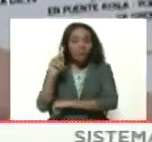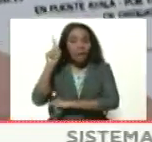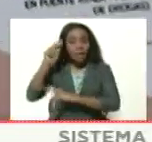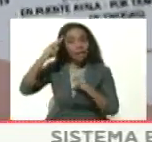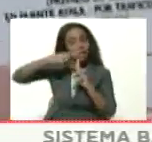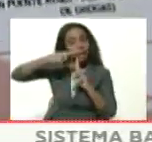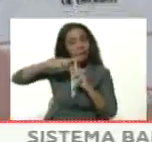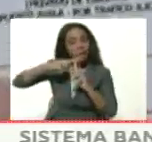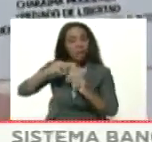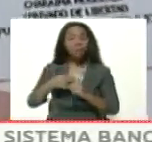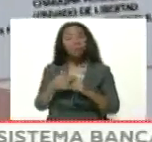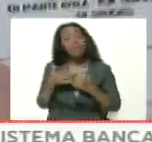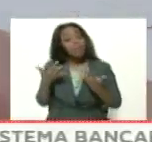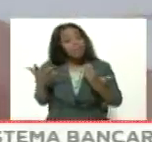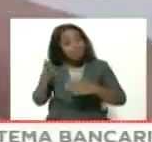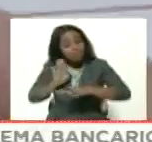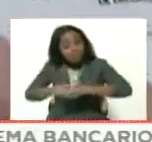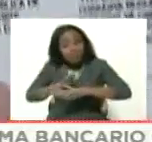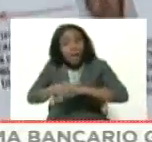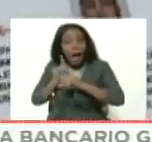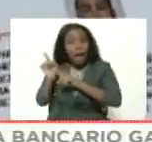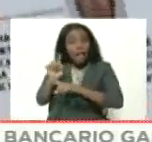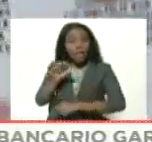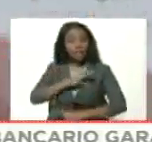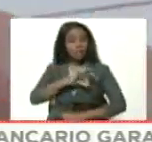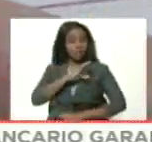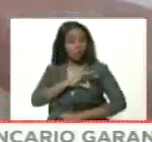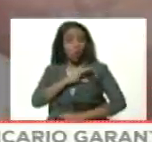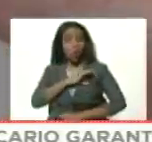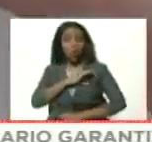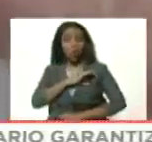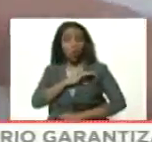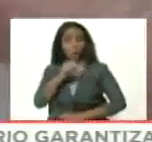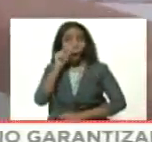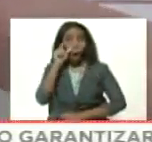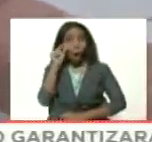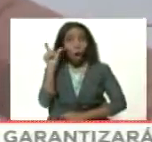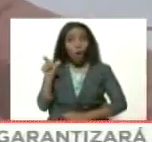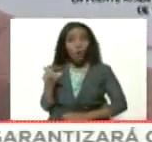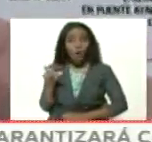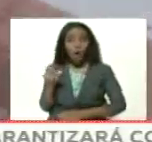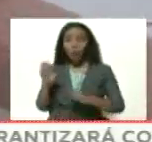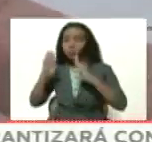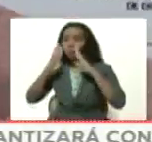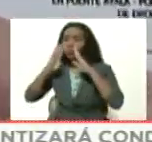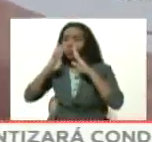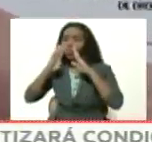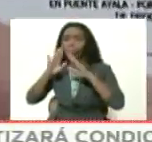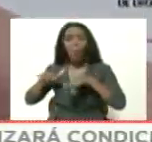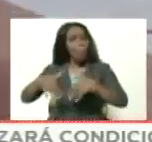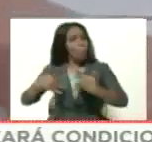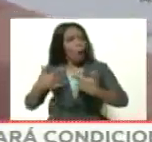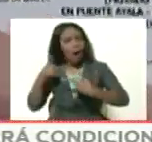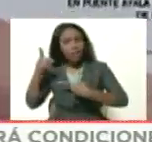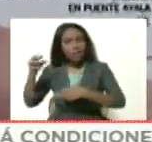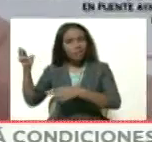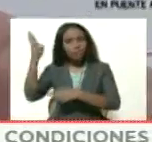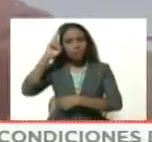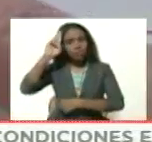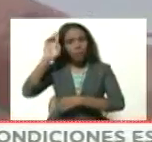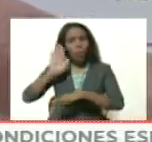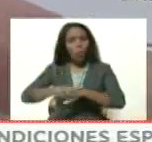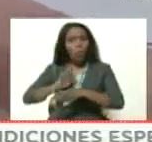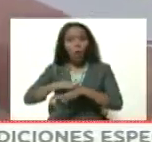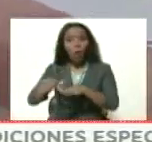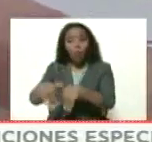Y resulta que este señor, Fernández Figuera, confiesa cuáles eran las razones por las